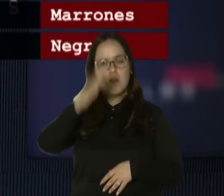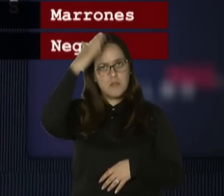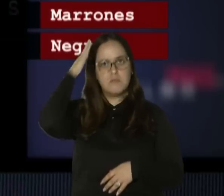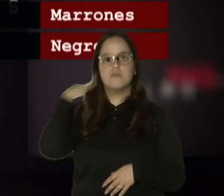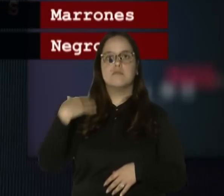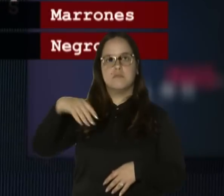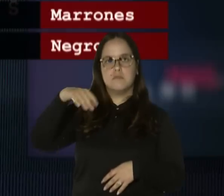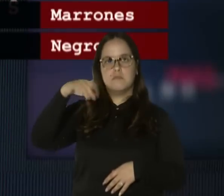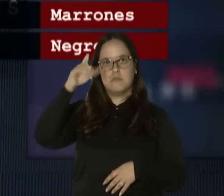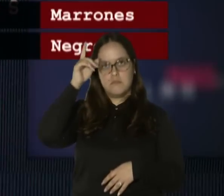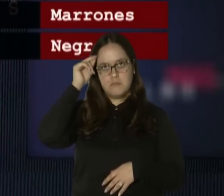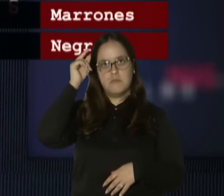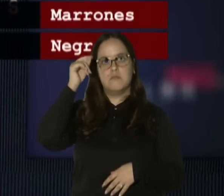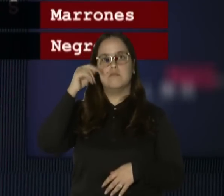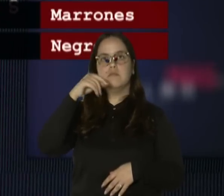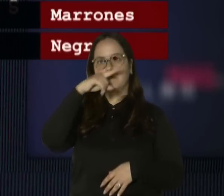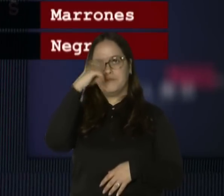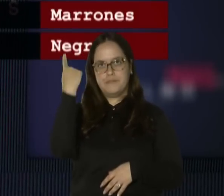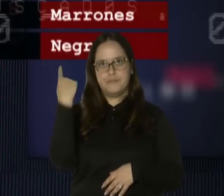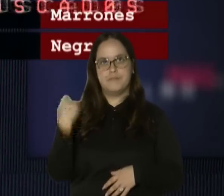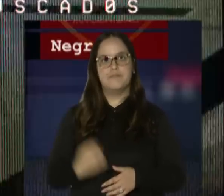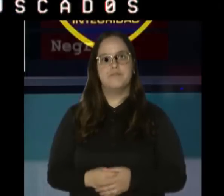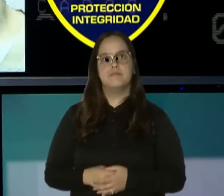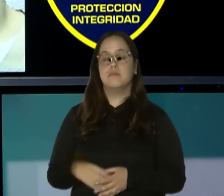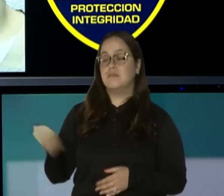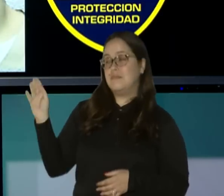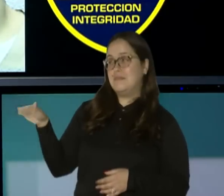cabello negro. Wilfredo.